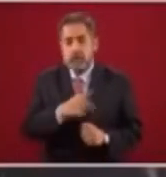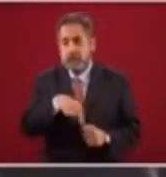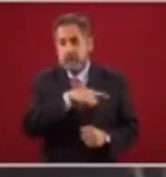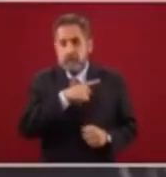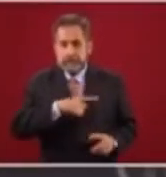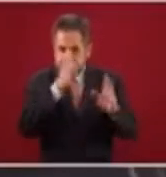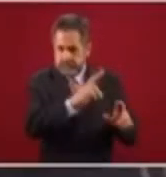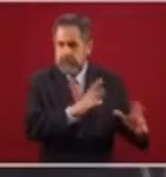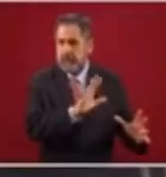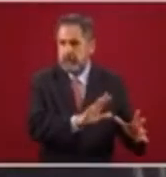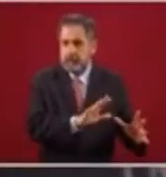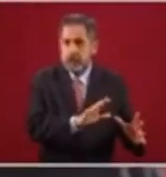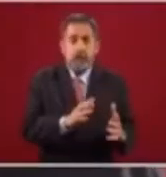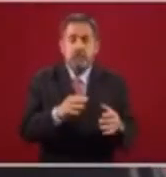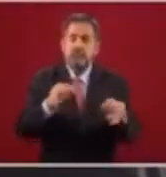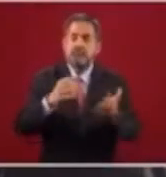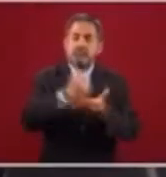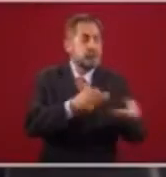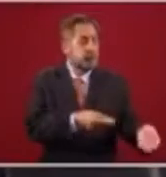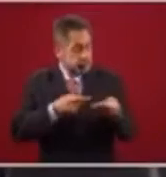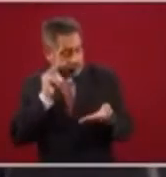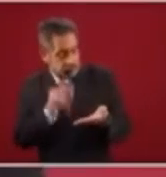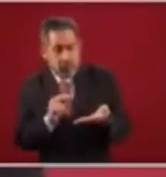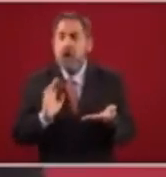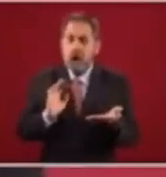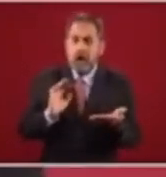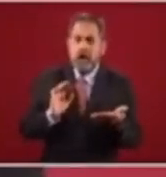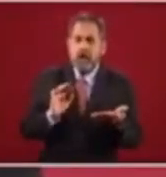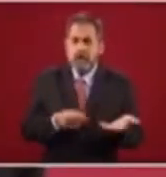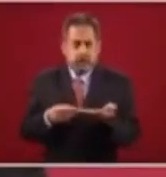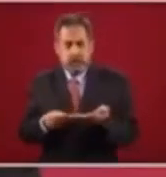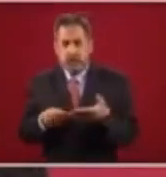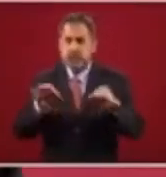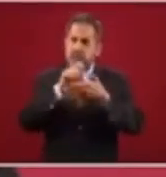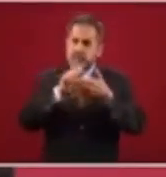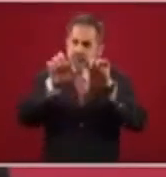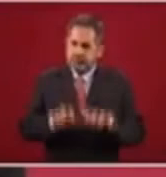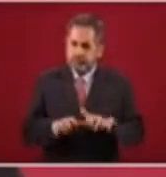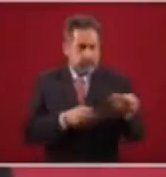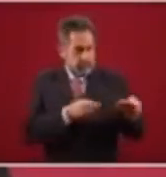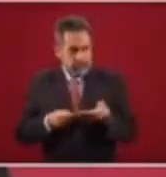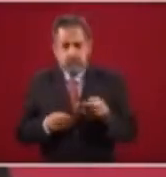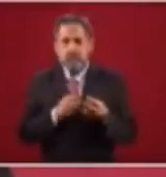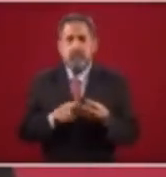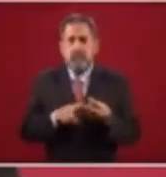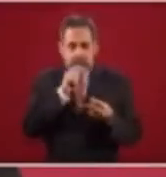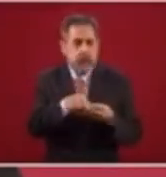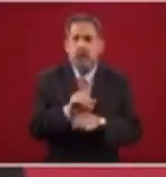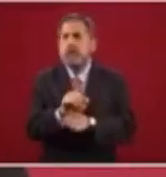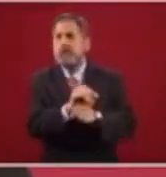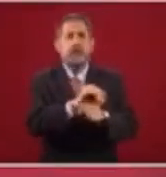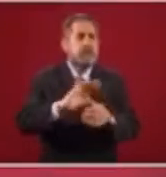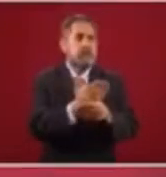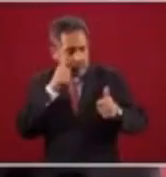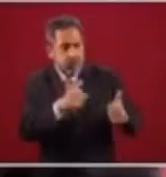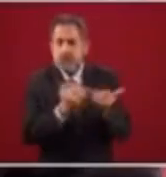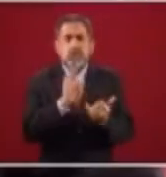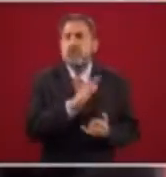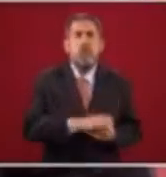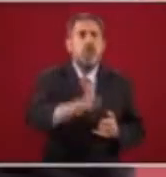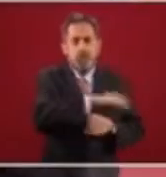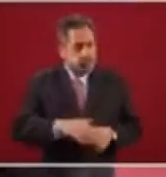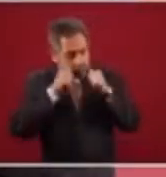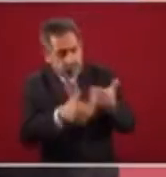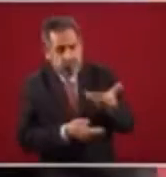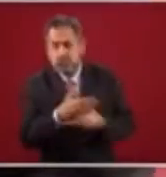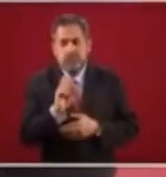respetados, entregar un documento, tanto un escrito como un estudio del CIDE. Acerca